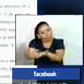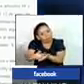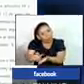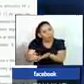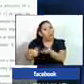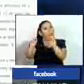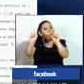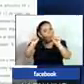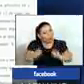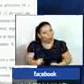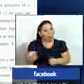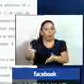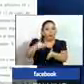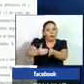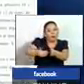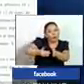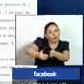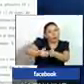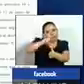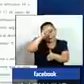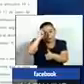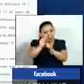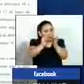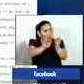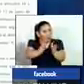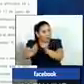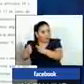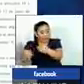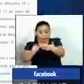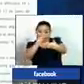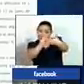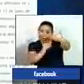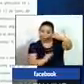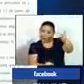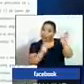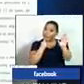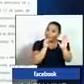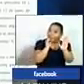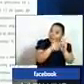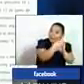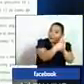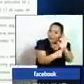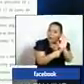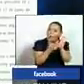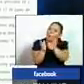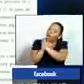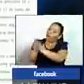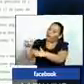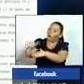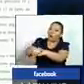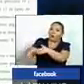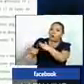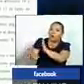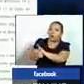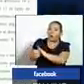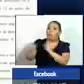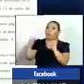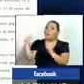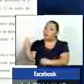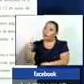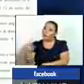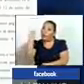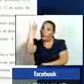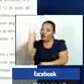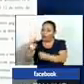una reapertura ordenada. También en la resolución, la Sala de lo Constitucional le pide a la Asamblea Legislativa que actualice las fechas